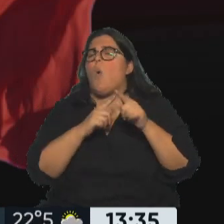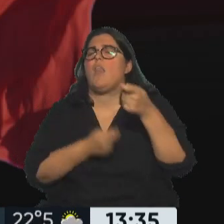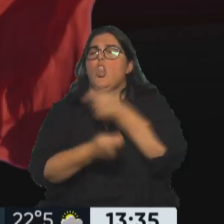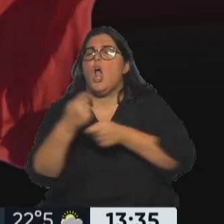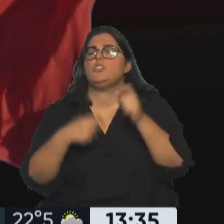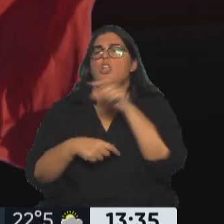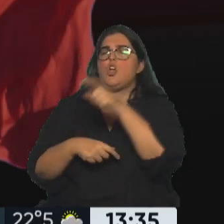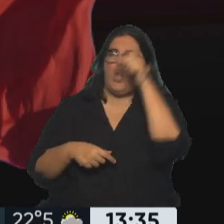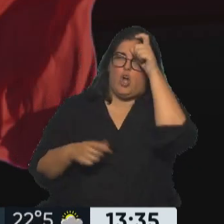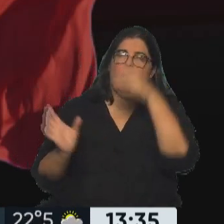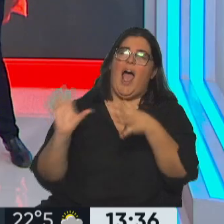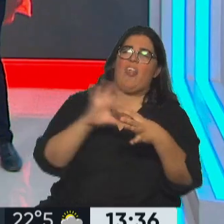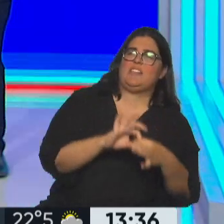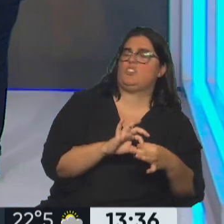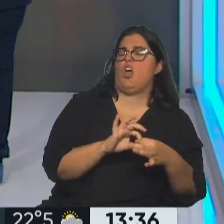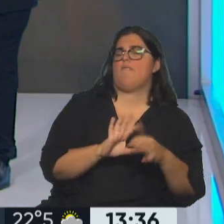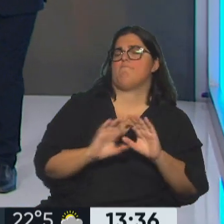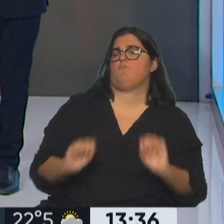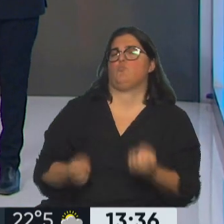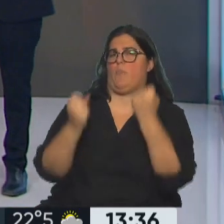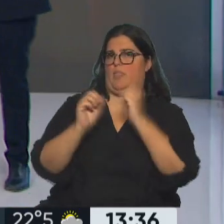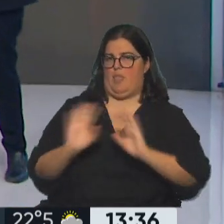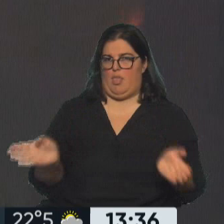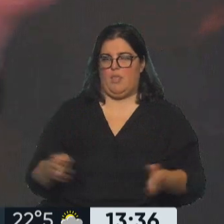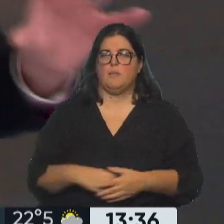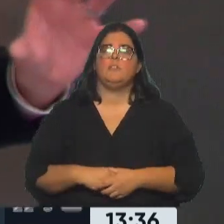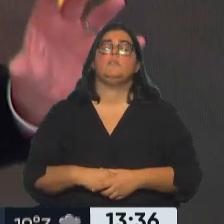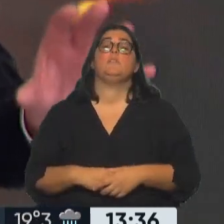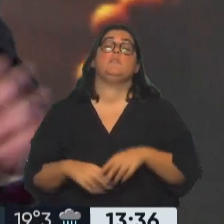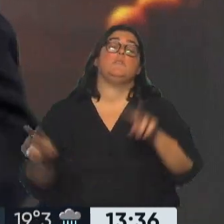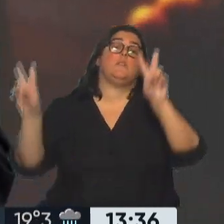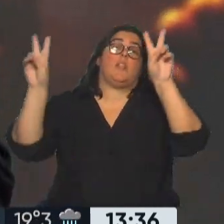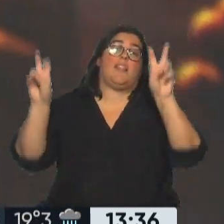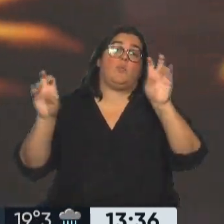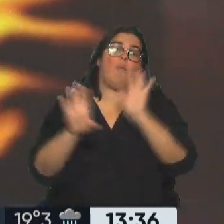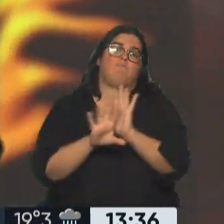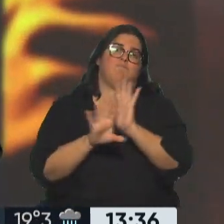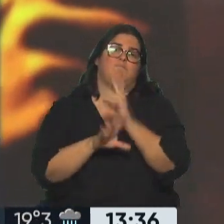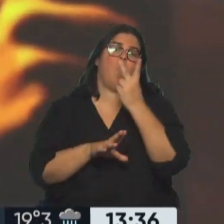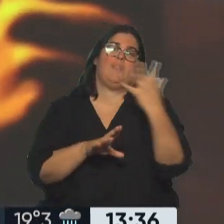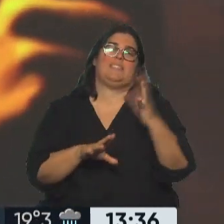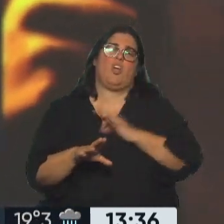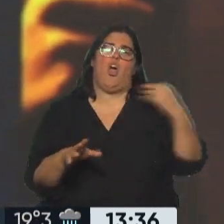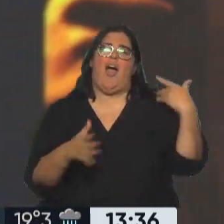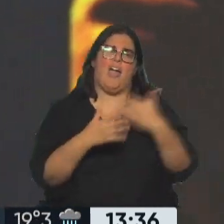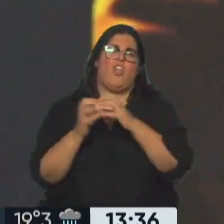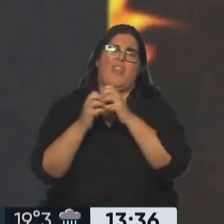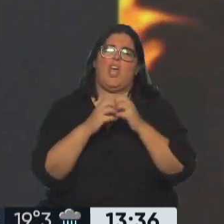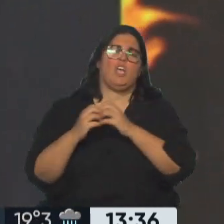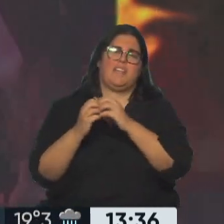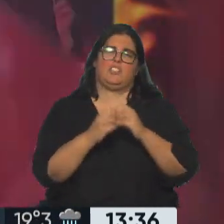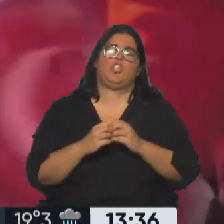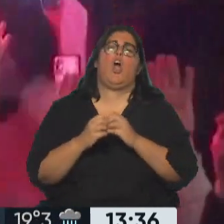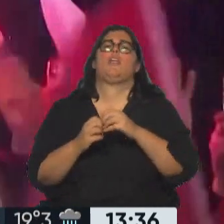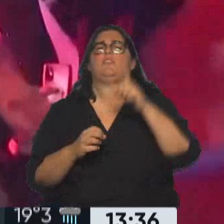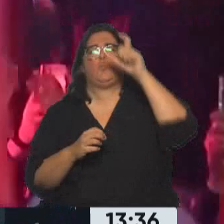de adhesión. Bueno, parte de esta historia que tiene como título 25 años de negociaciones